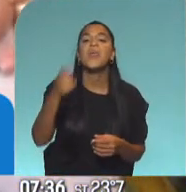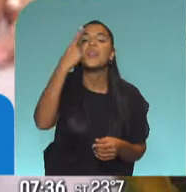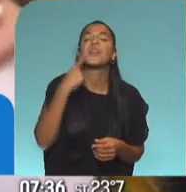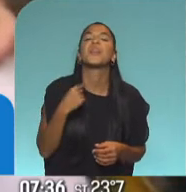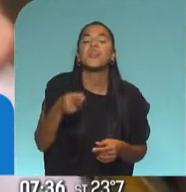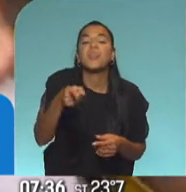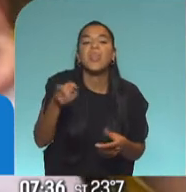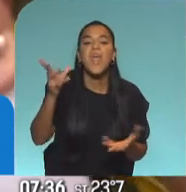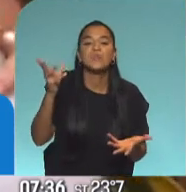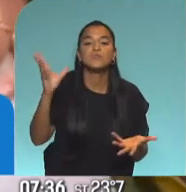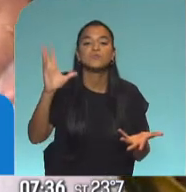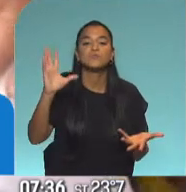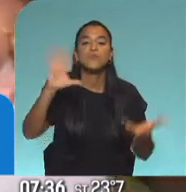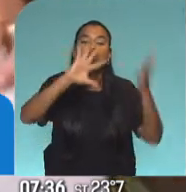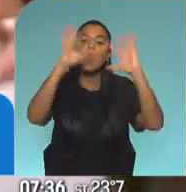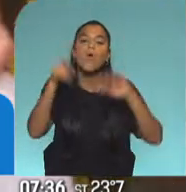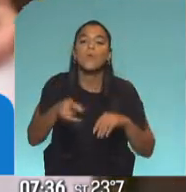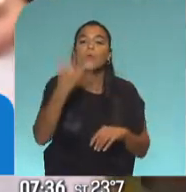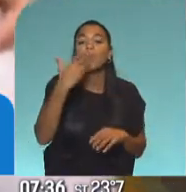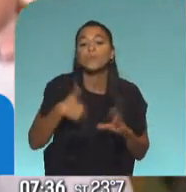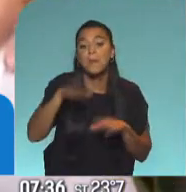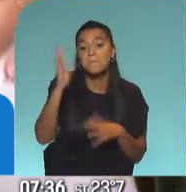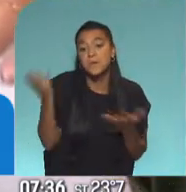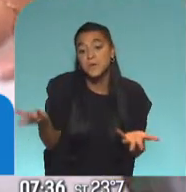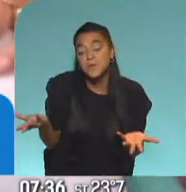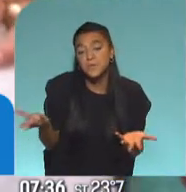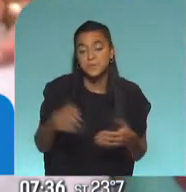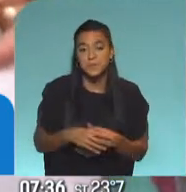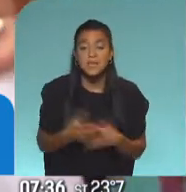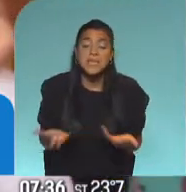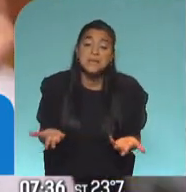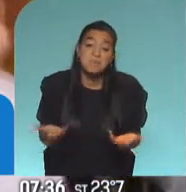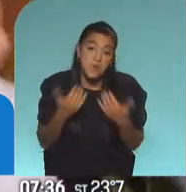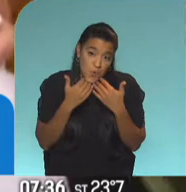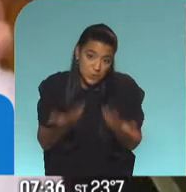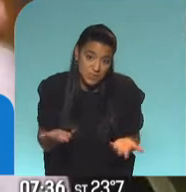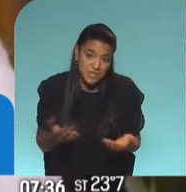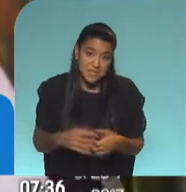días que están nublados? Y no sé.